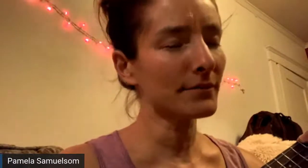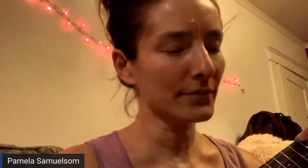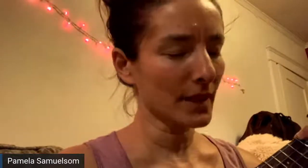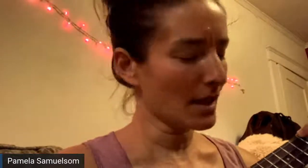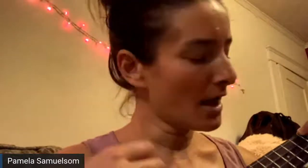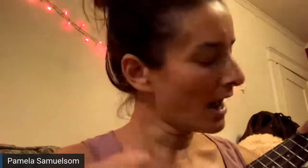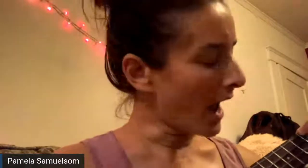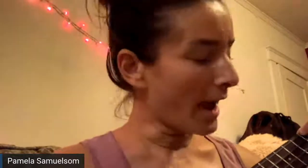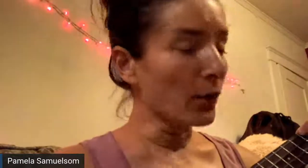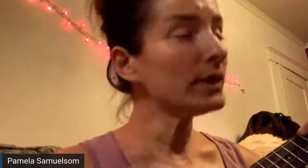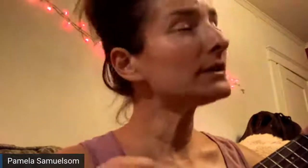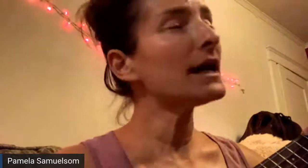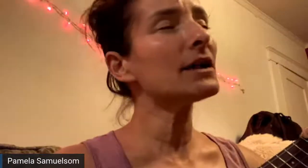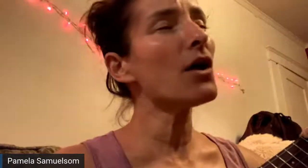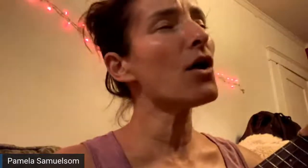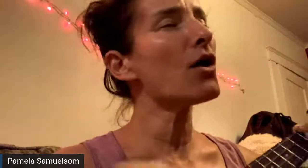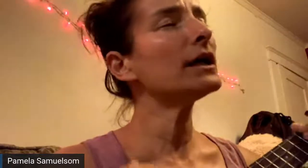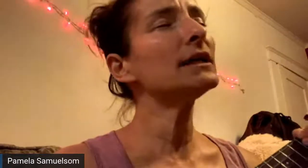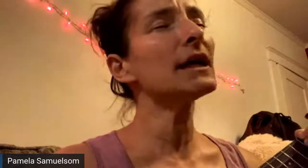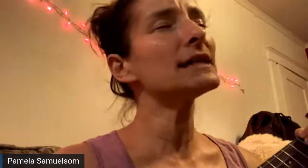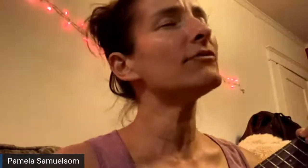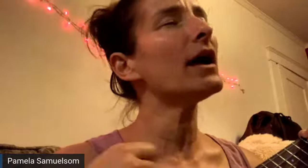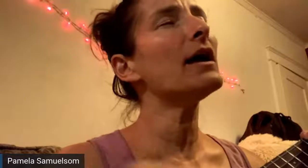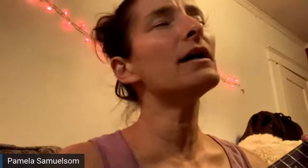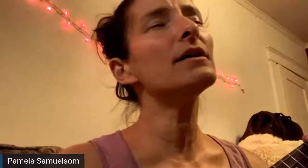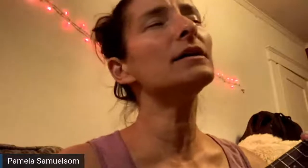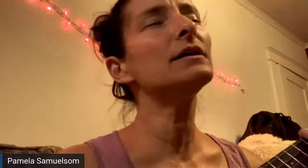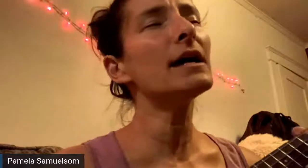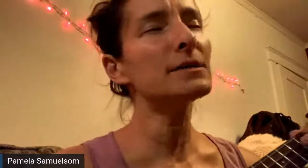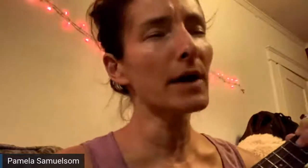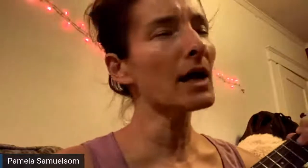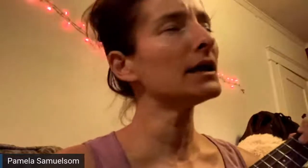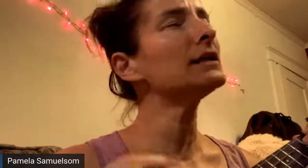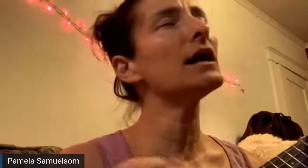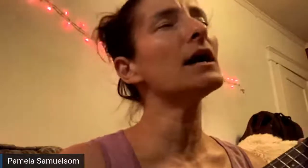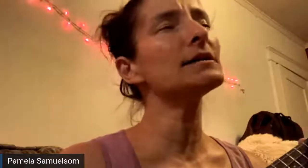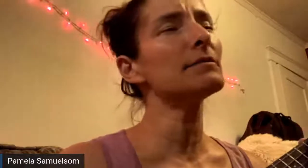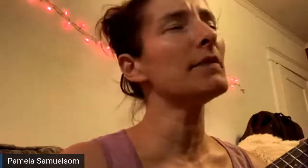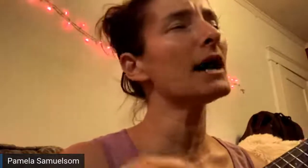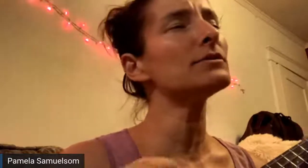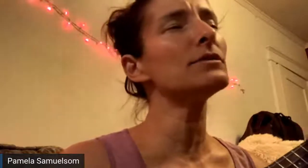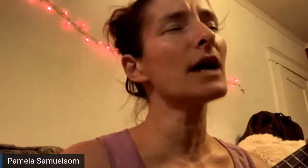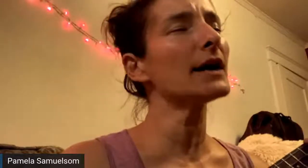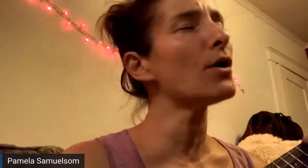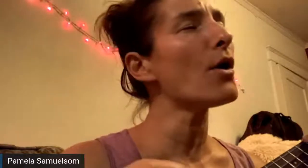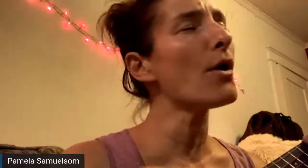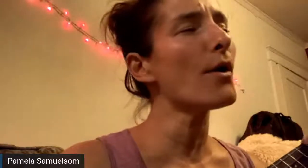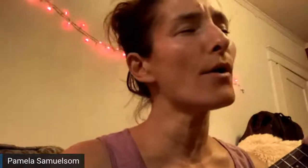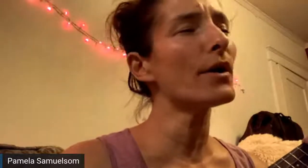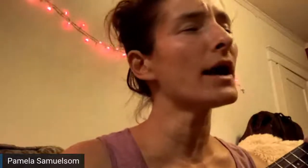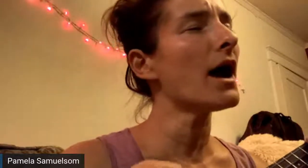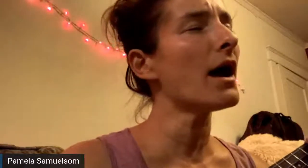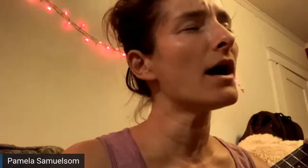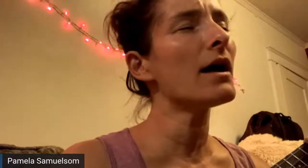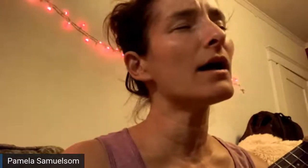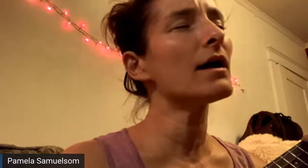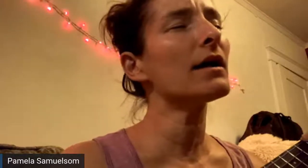madrugadoras. Agüita de hojitas verdes, perlitas